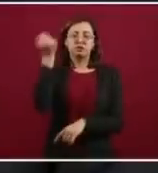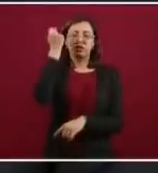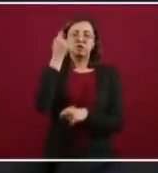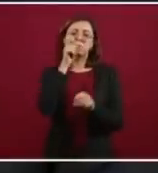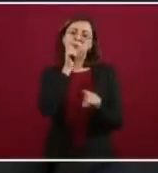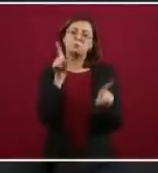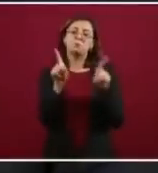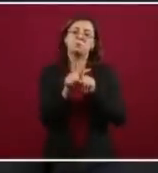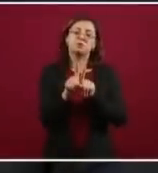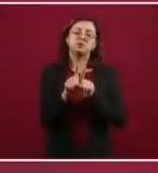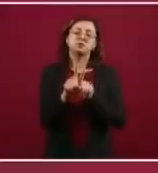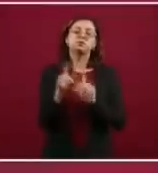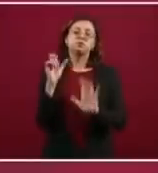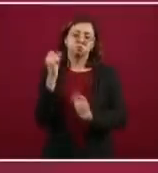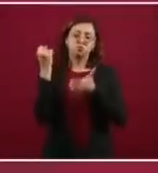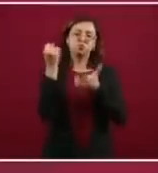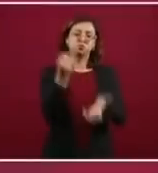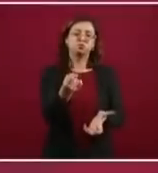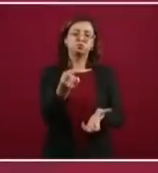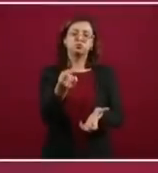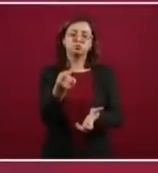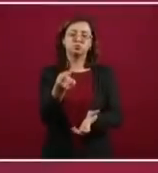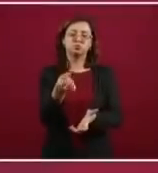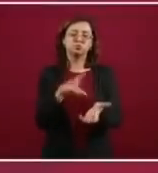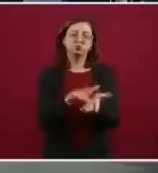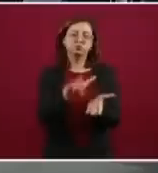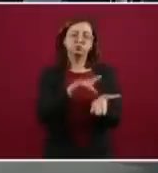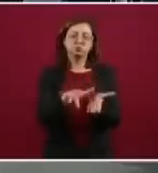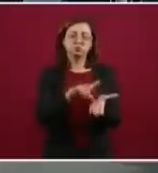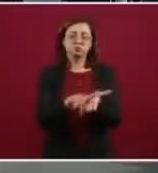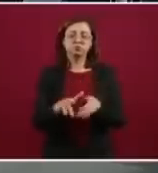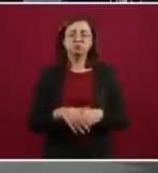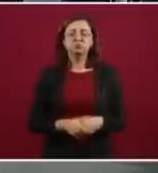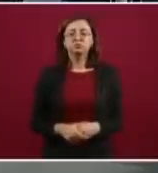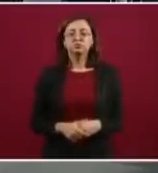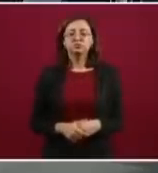obviamente para invertir en el país.